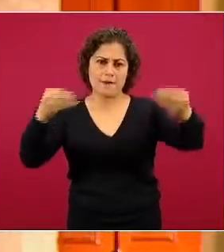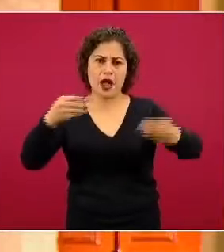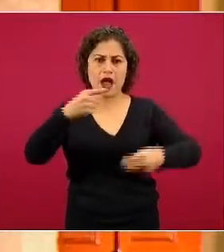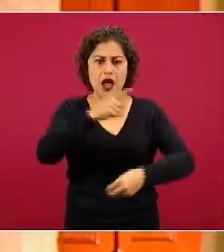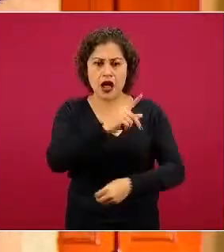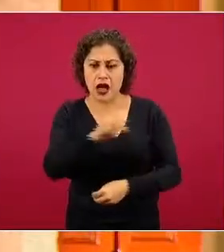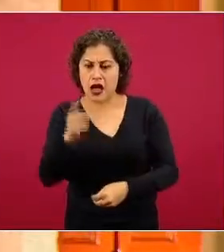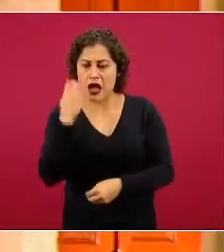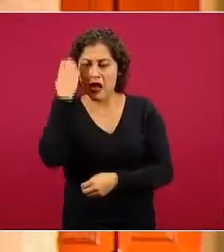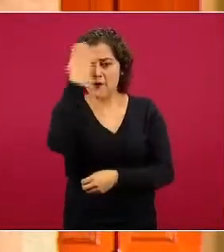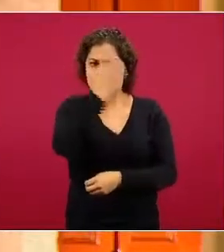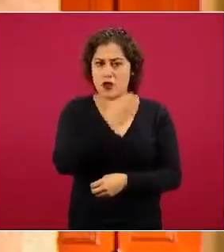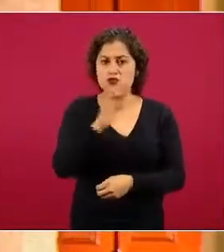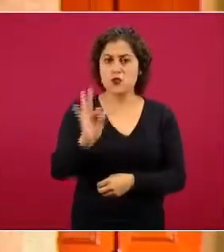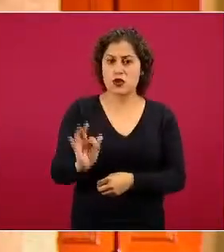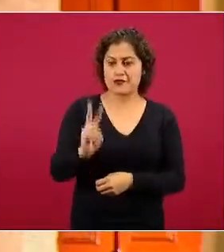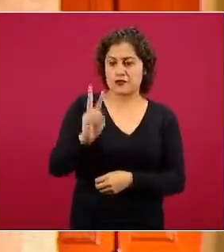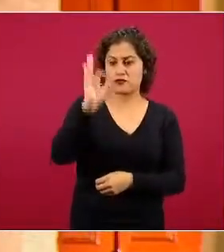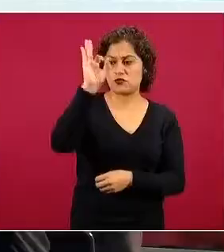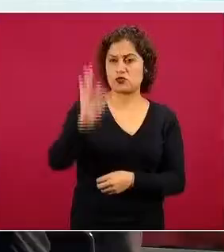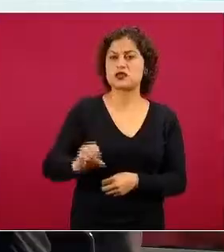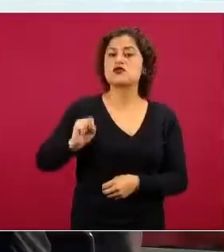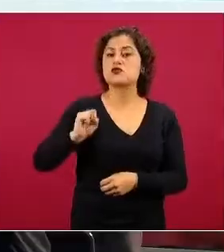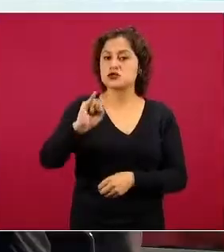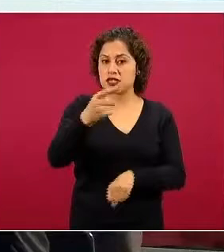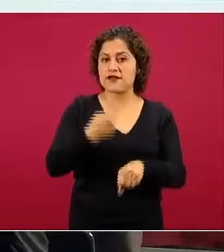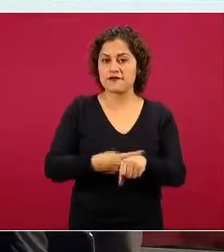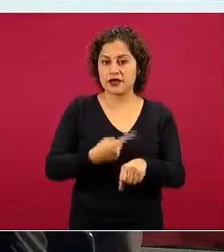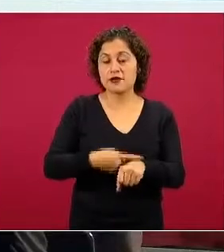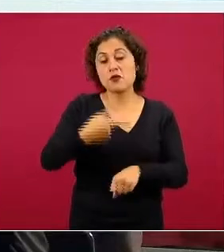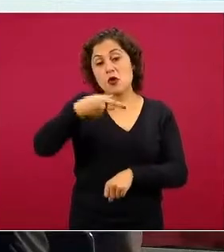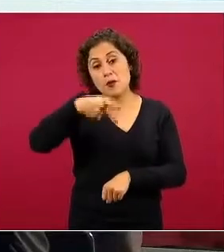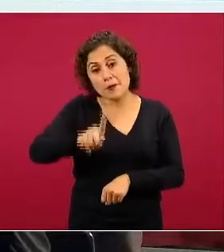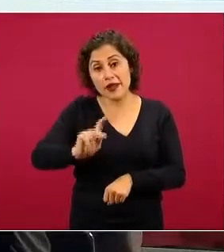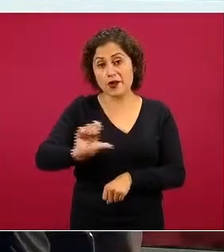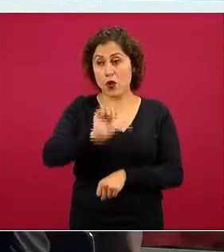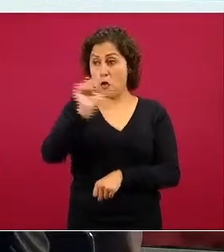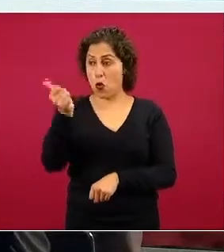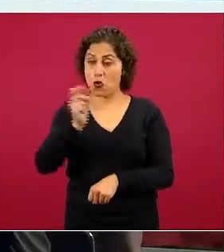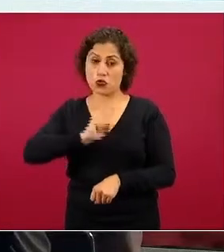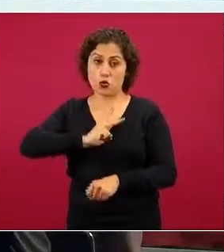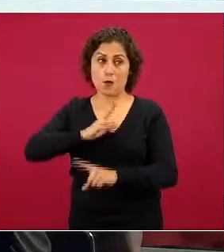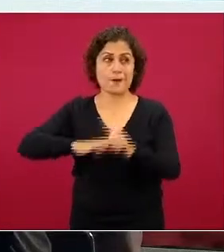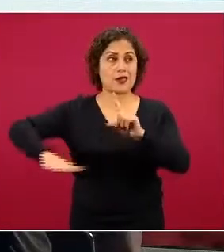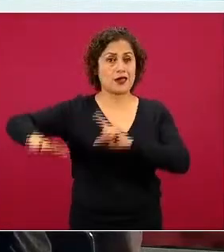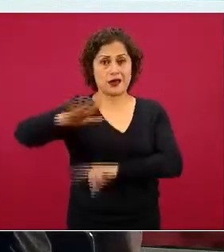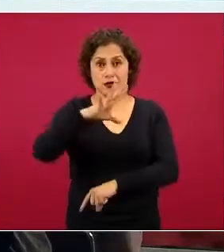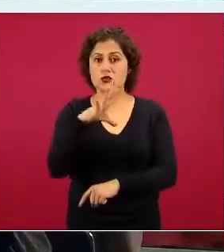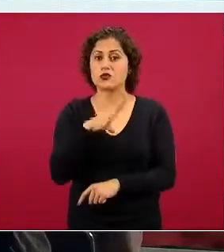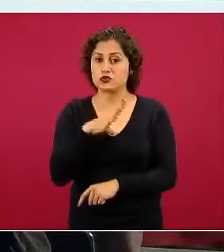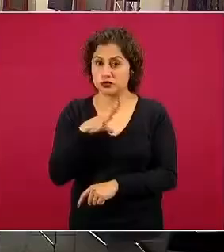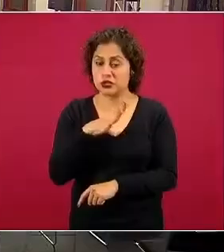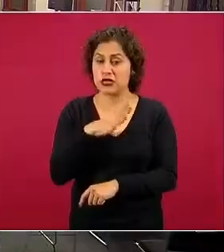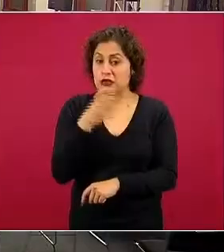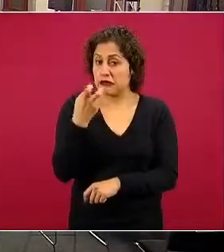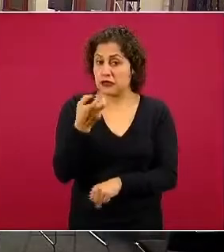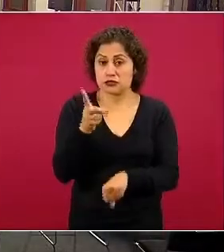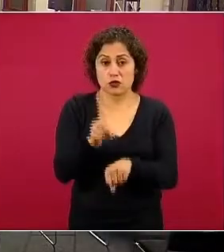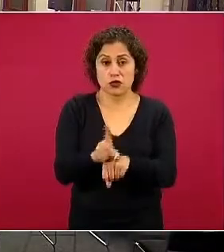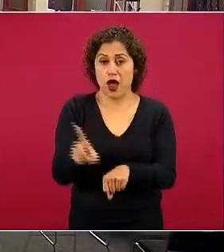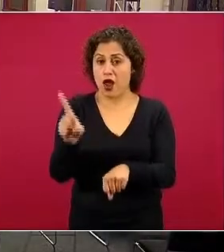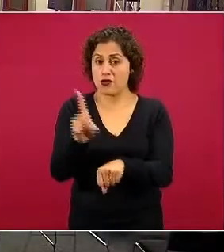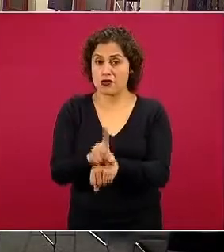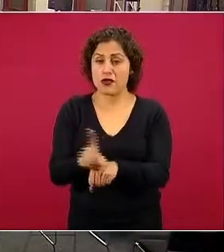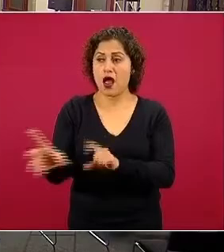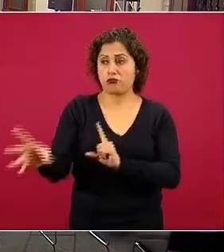42% sean positivas, también hay otros virus y bacterias respiratorias que nos afectan todos los